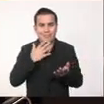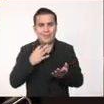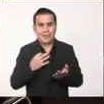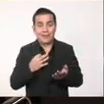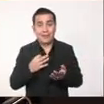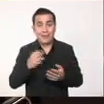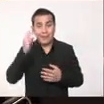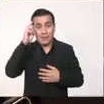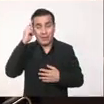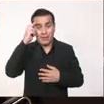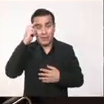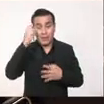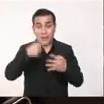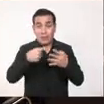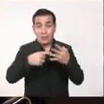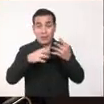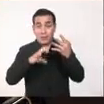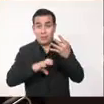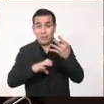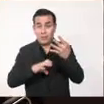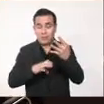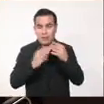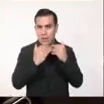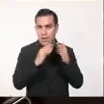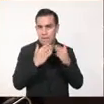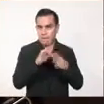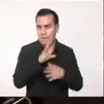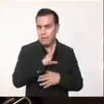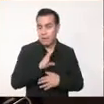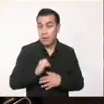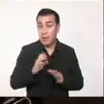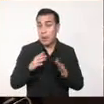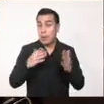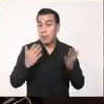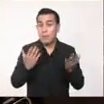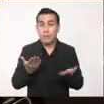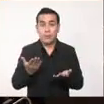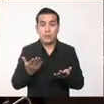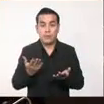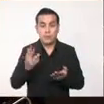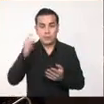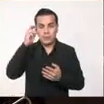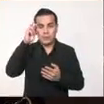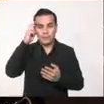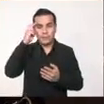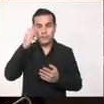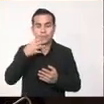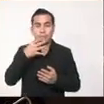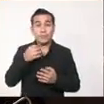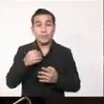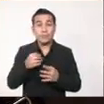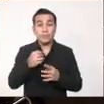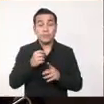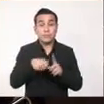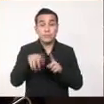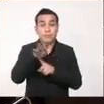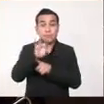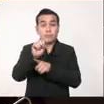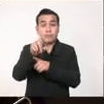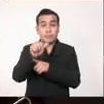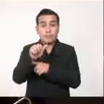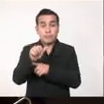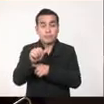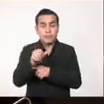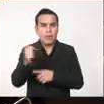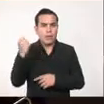menos no en la Constitución salvadoreña. Porque entonces estaríamos diciendo que el magistrado es muchísimo más importante que el